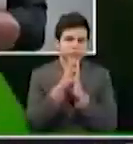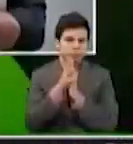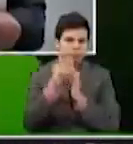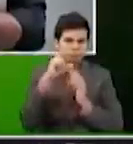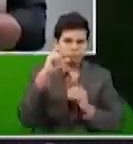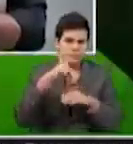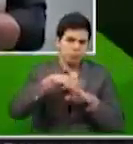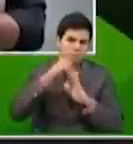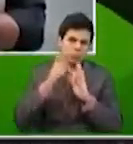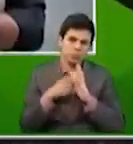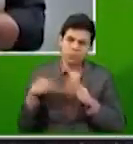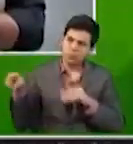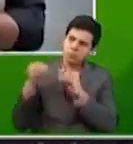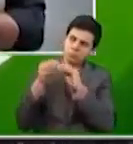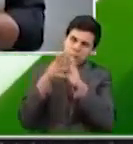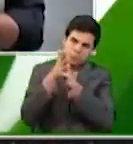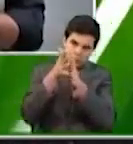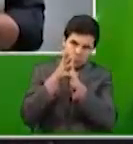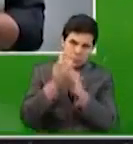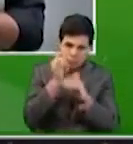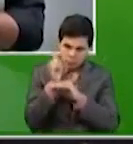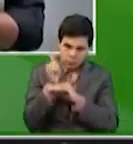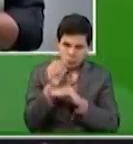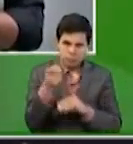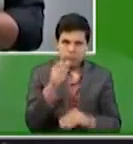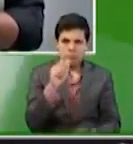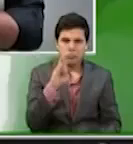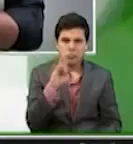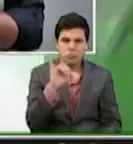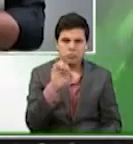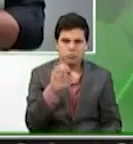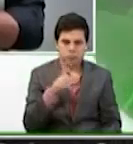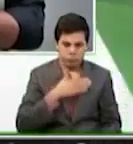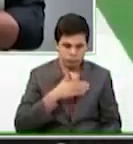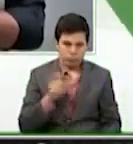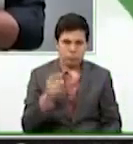registramos. Sigan ustedes con más de Oriente Noticias. Con la cámara de Gabriel Becerra, informa Gustavo Ruiz. Muy buenas tardes.